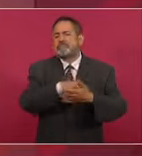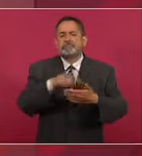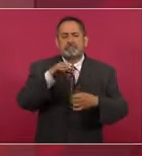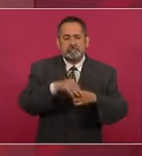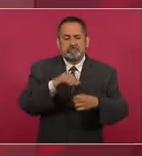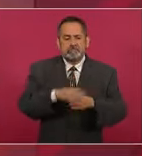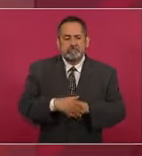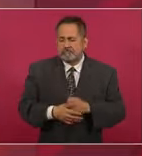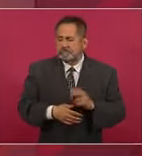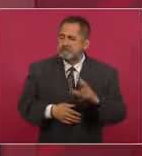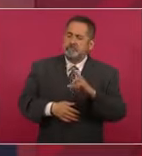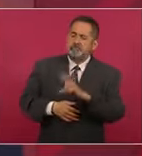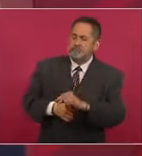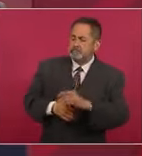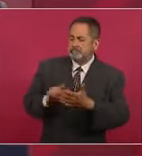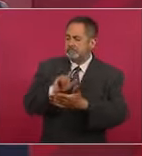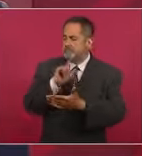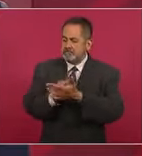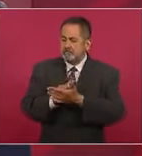en contra de la reforma